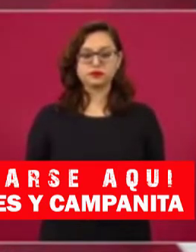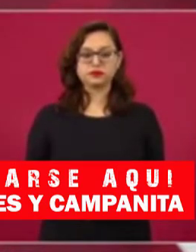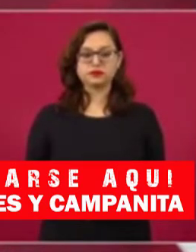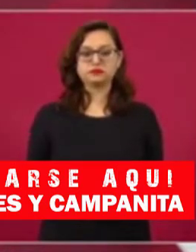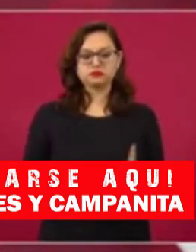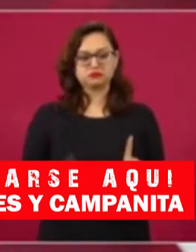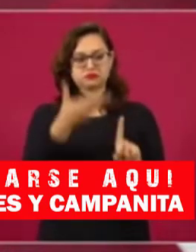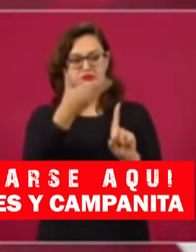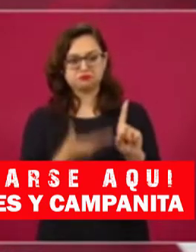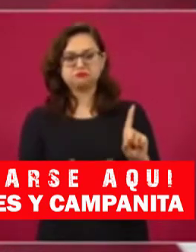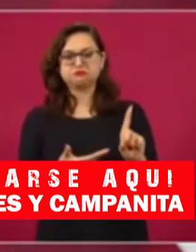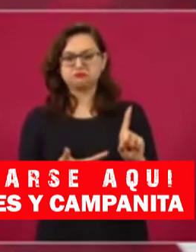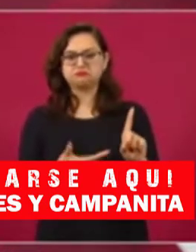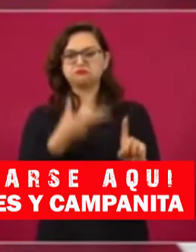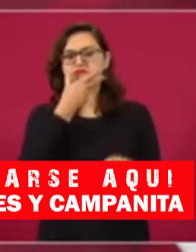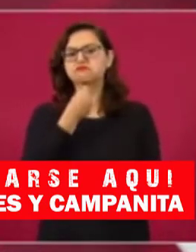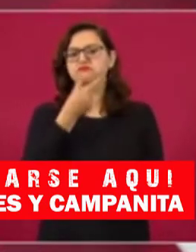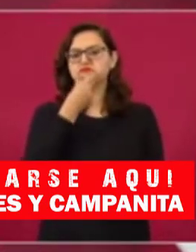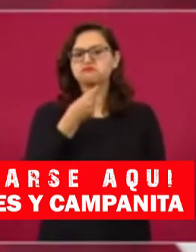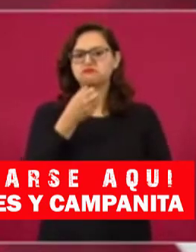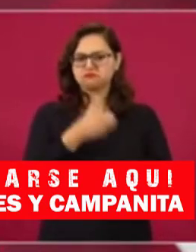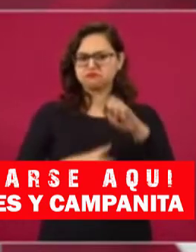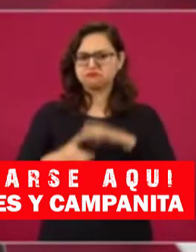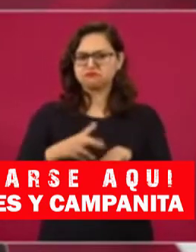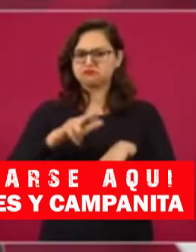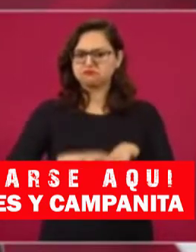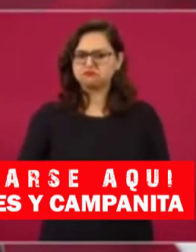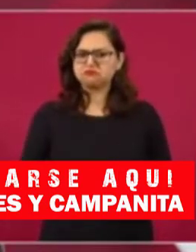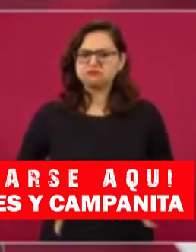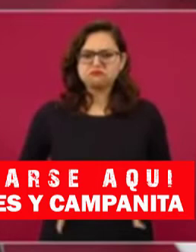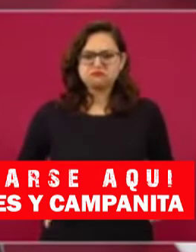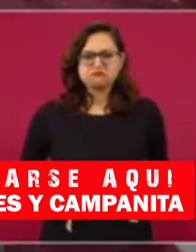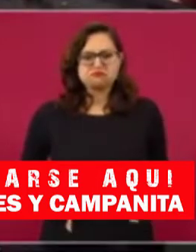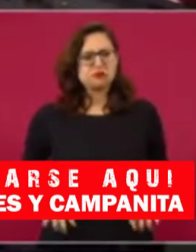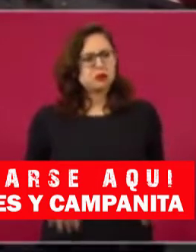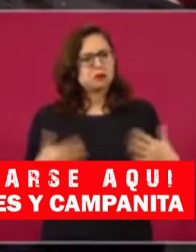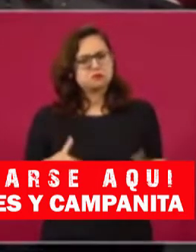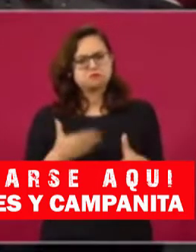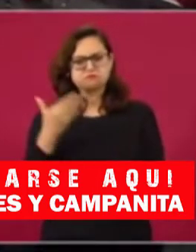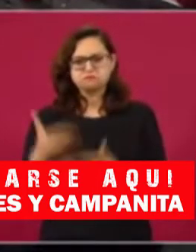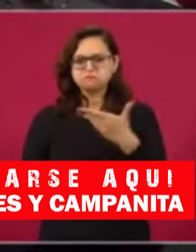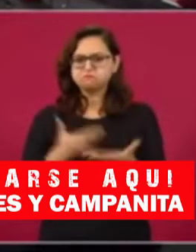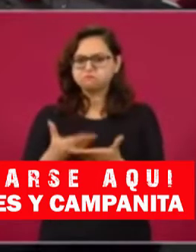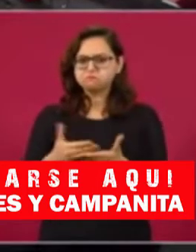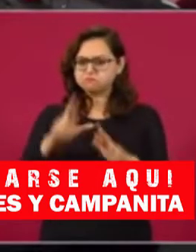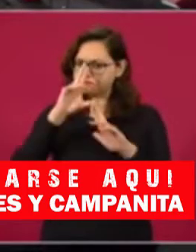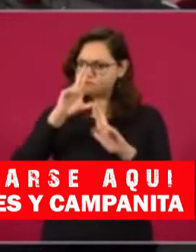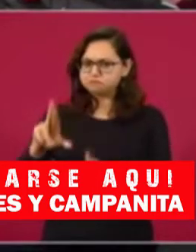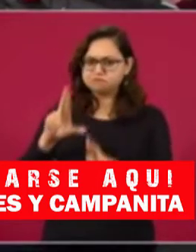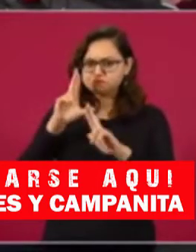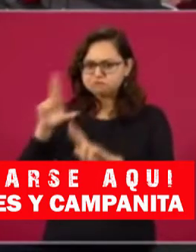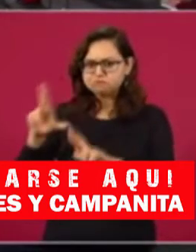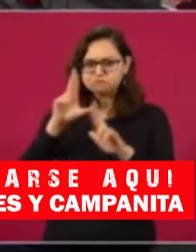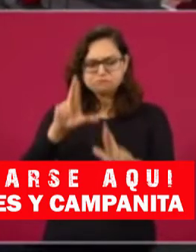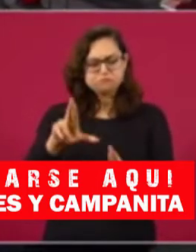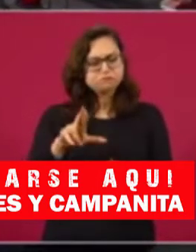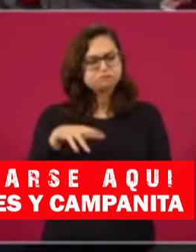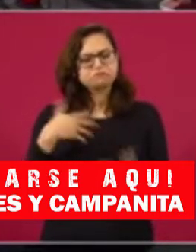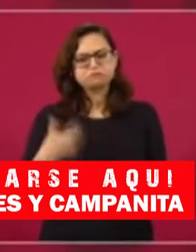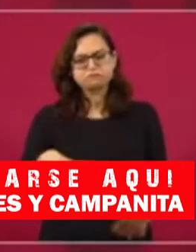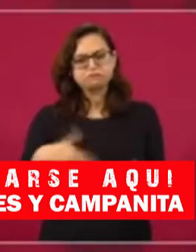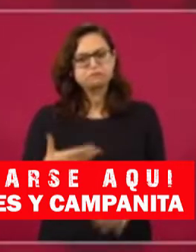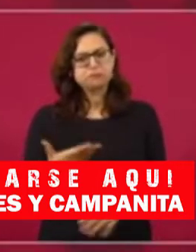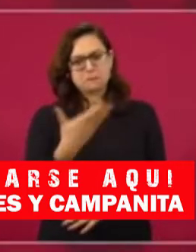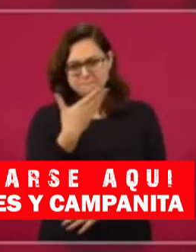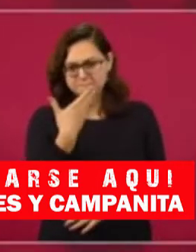el embajador Ken Salazar, muy respetuoso. Se ha portado, la verdad, muy